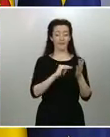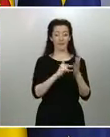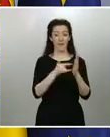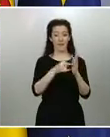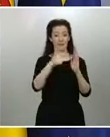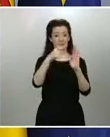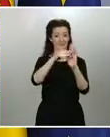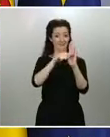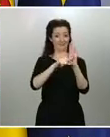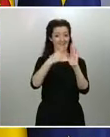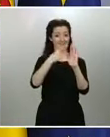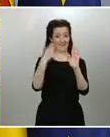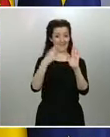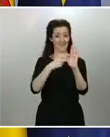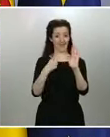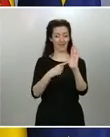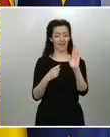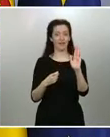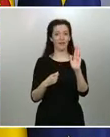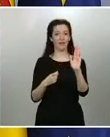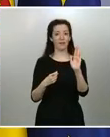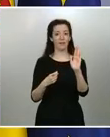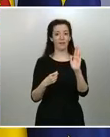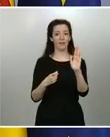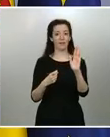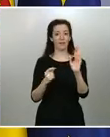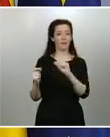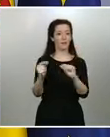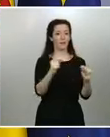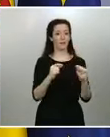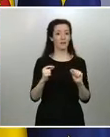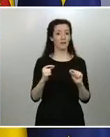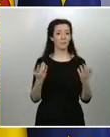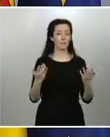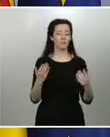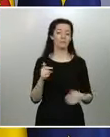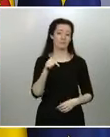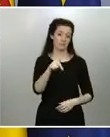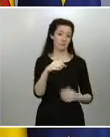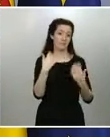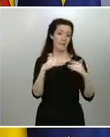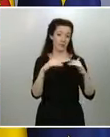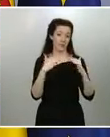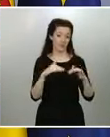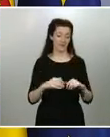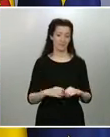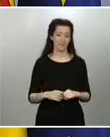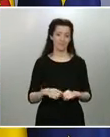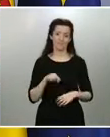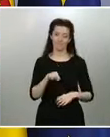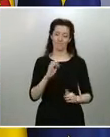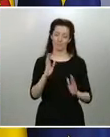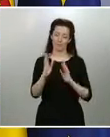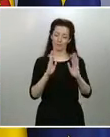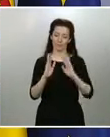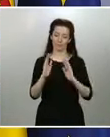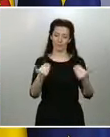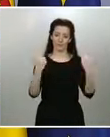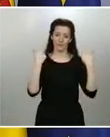corresponde el miércoles ese es el momento de la responsabilidad y es evidente que lo decía antes